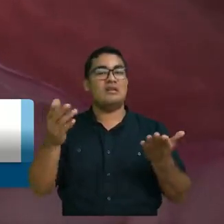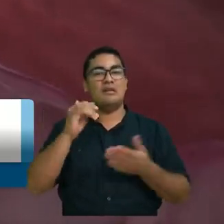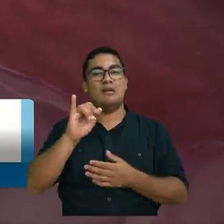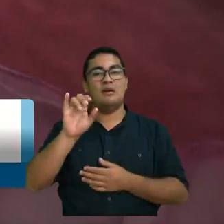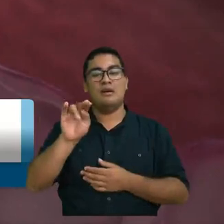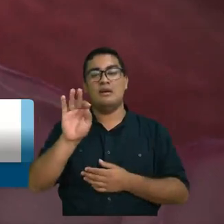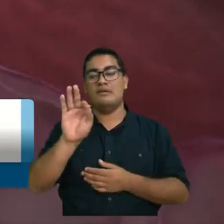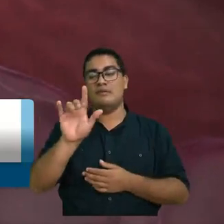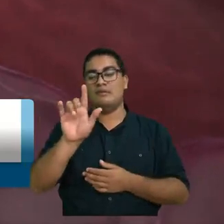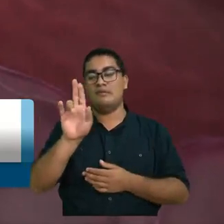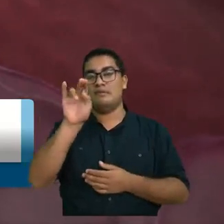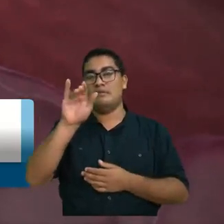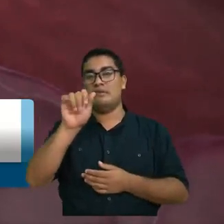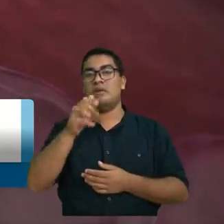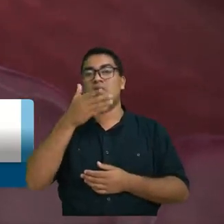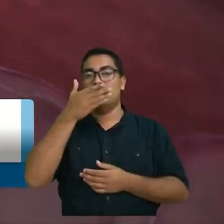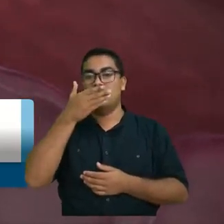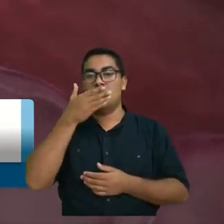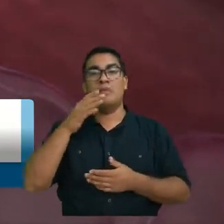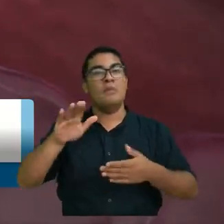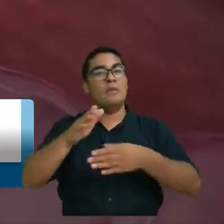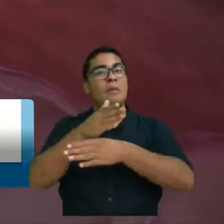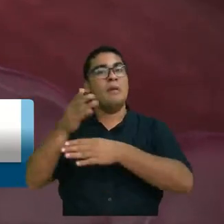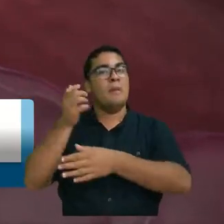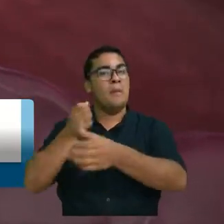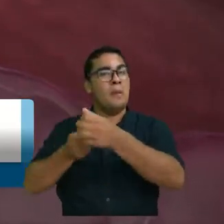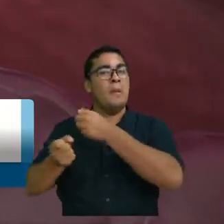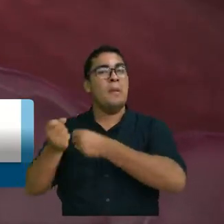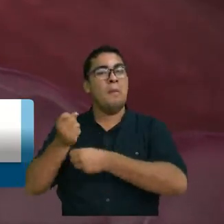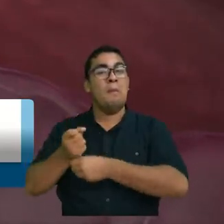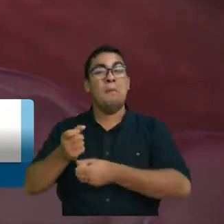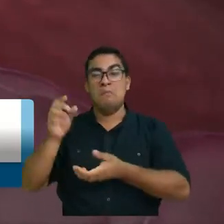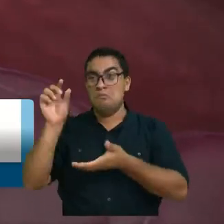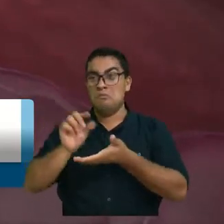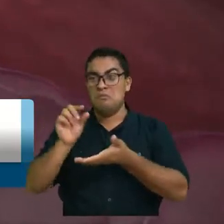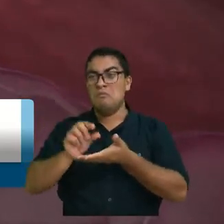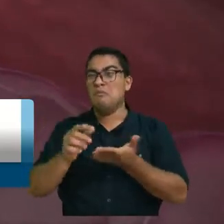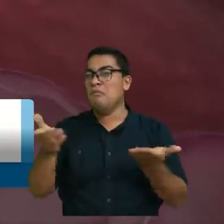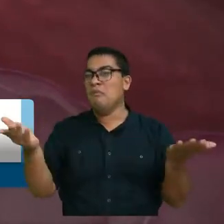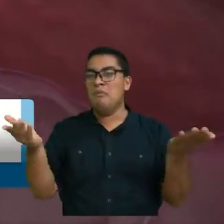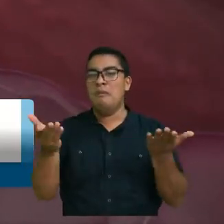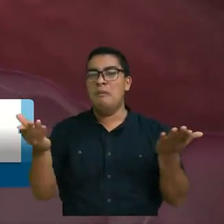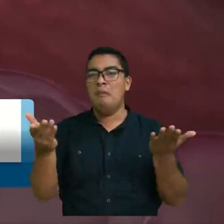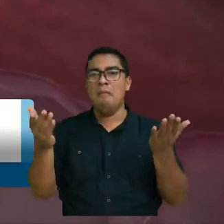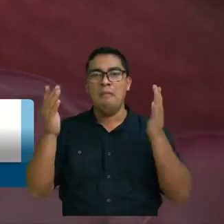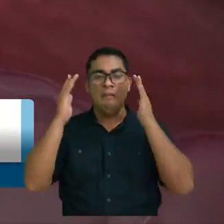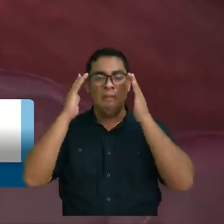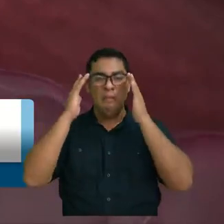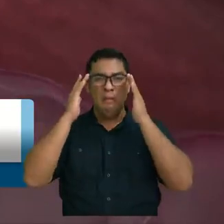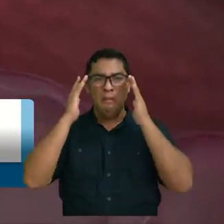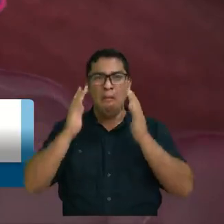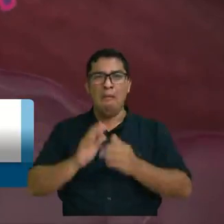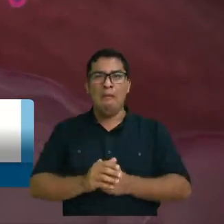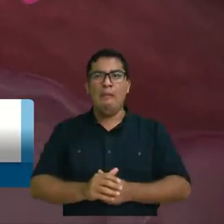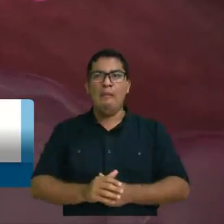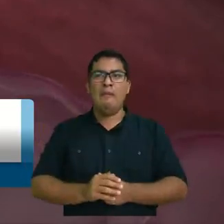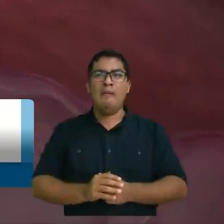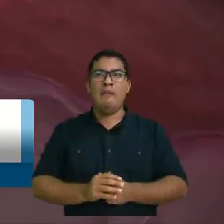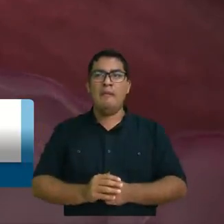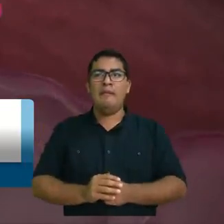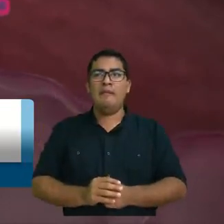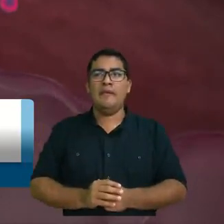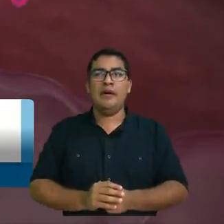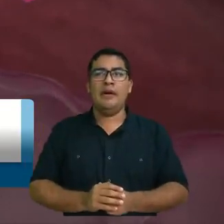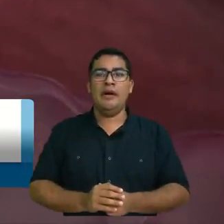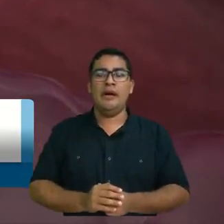este año, el año pasado y en años anteriores respecto a mucho antes? Respecto a la vez que tuvimos la epidemia